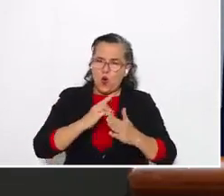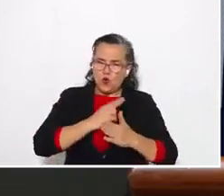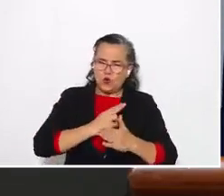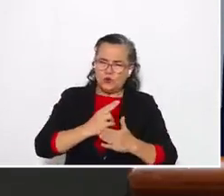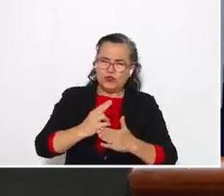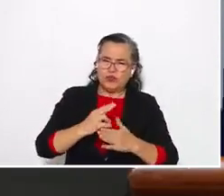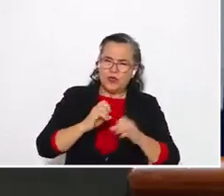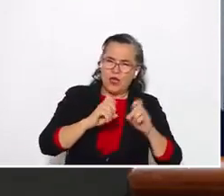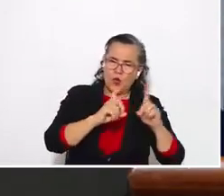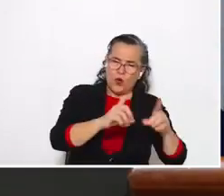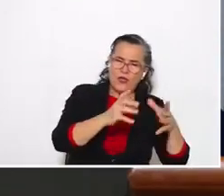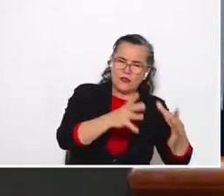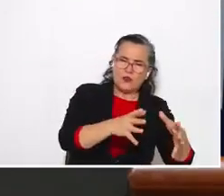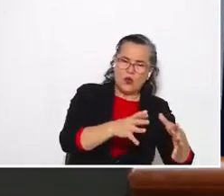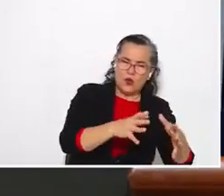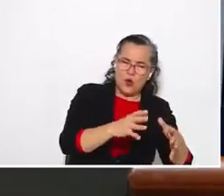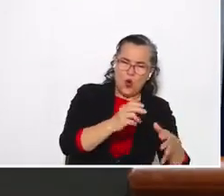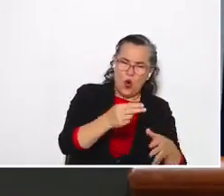la educación.